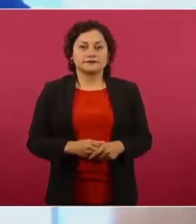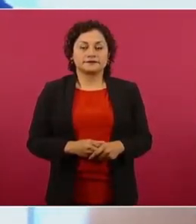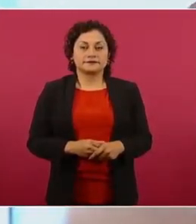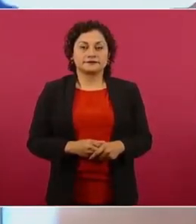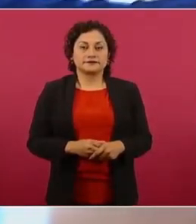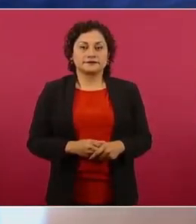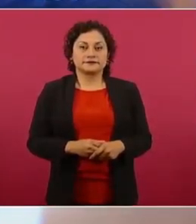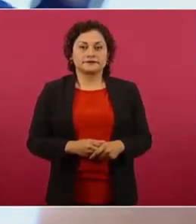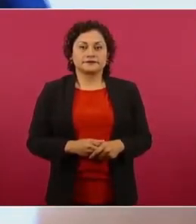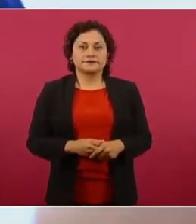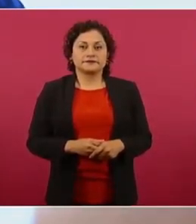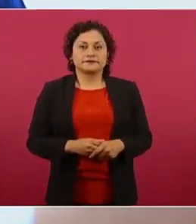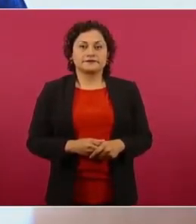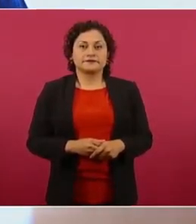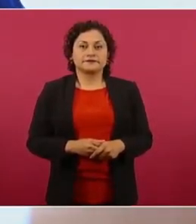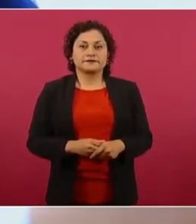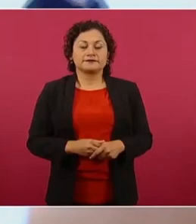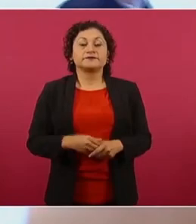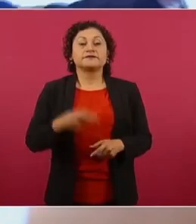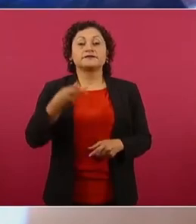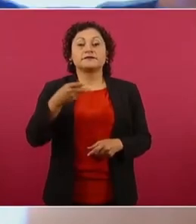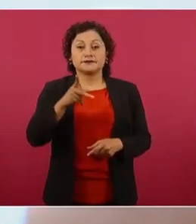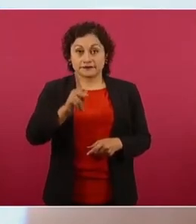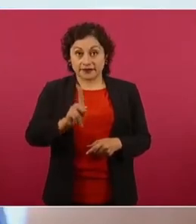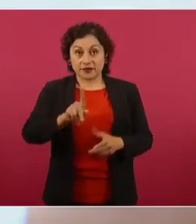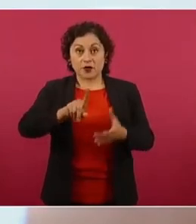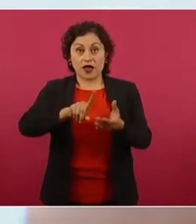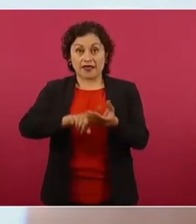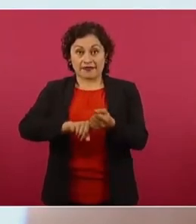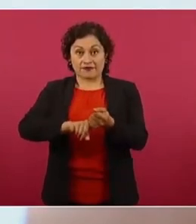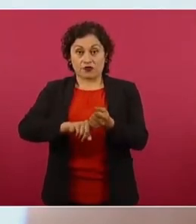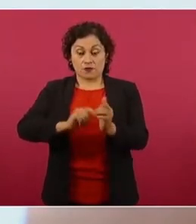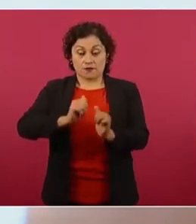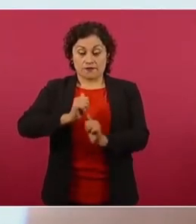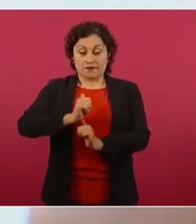los integrantes de las Fuerzas Armadas,